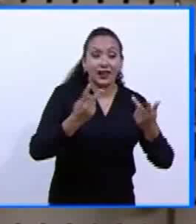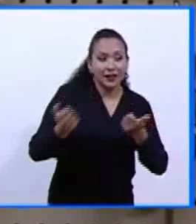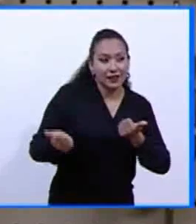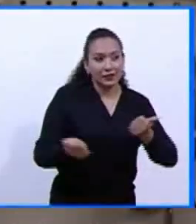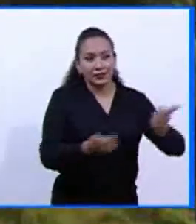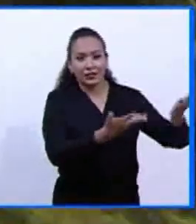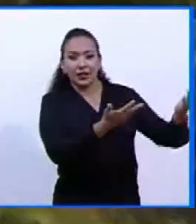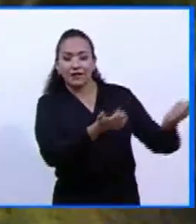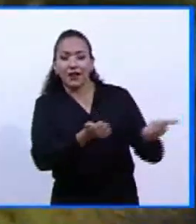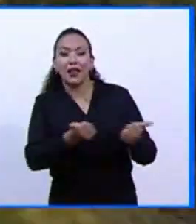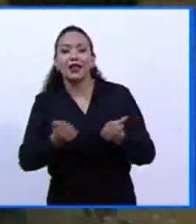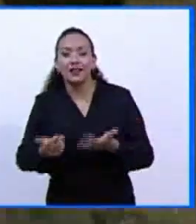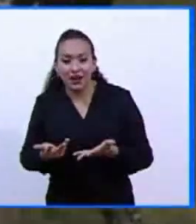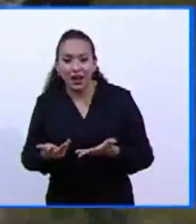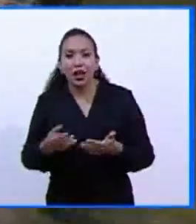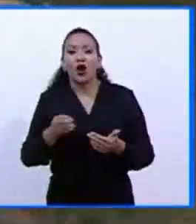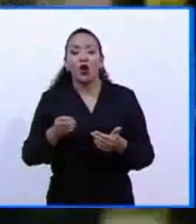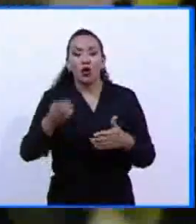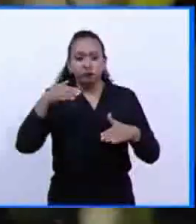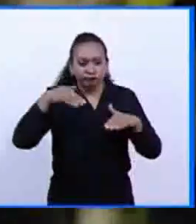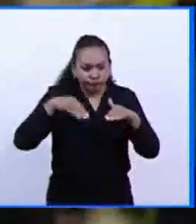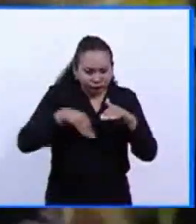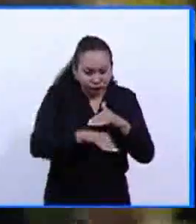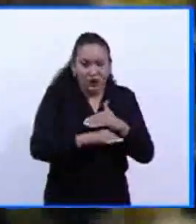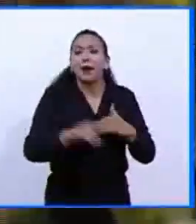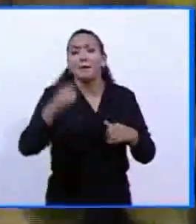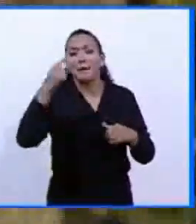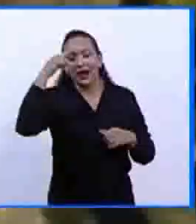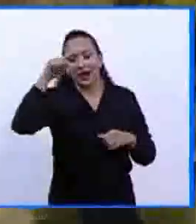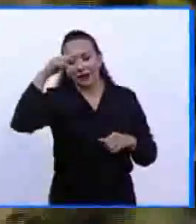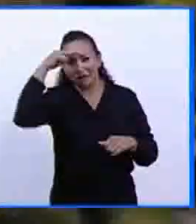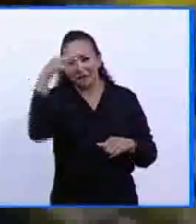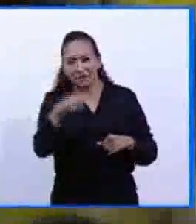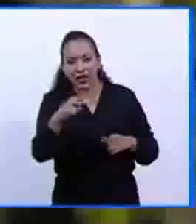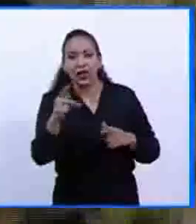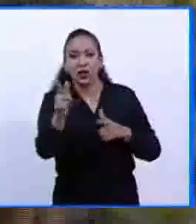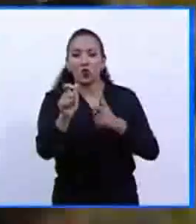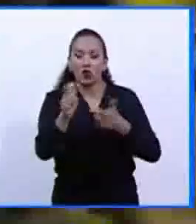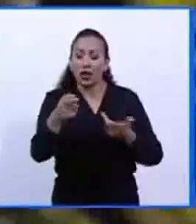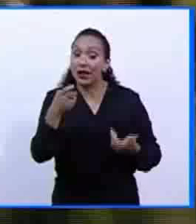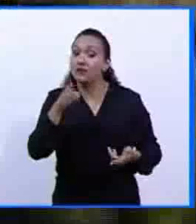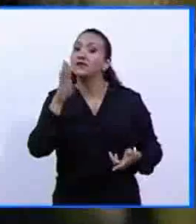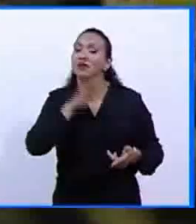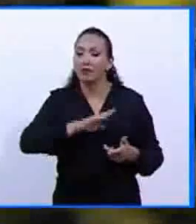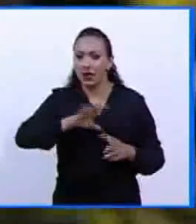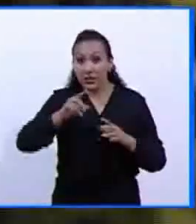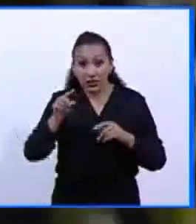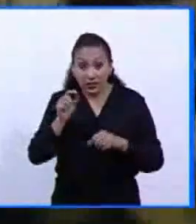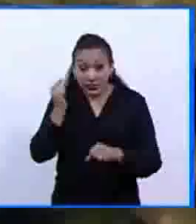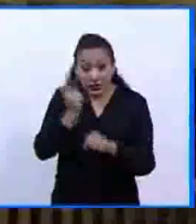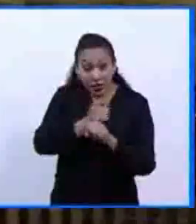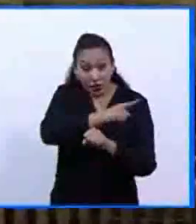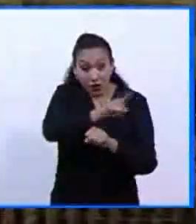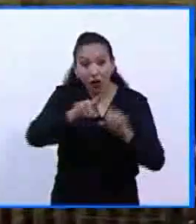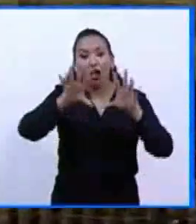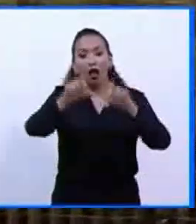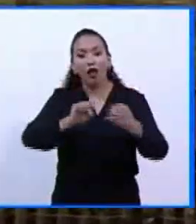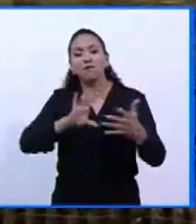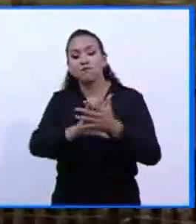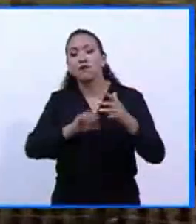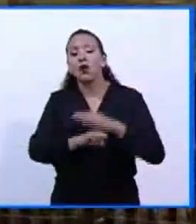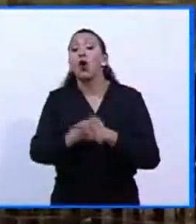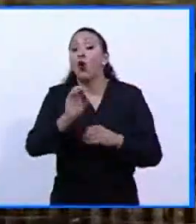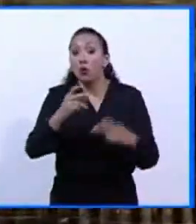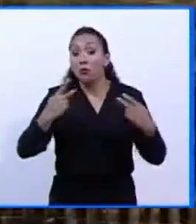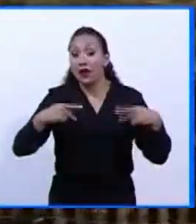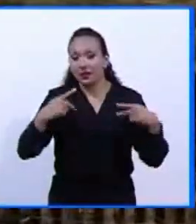o internación de manera ilícita al territorio nacional de armas, y a cualquier extranjero que realice actividades